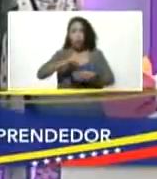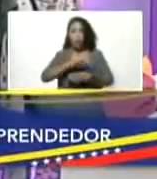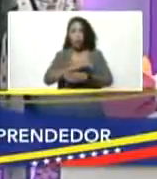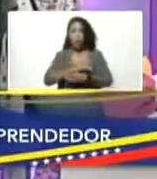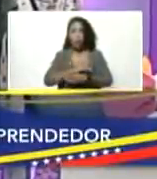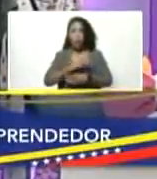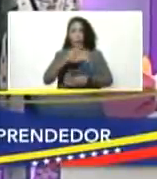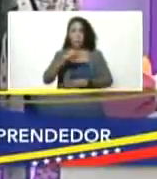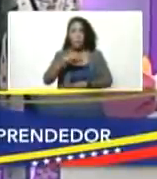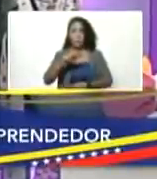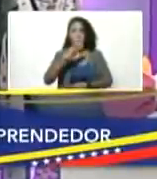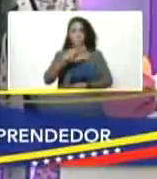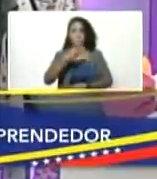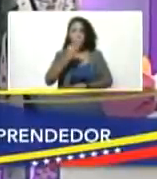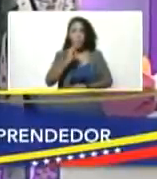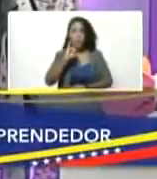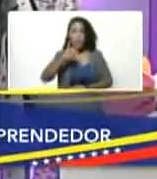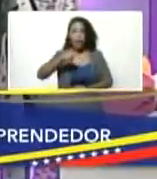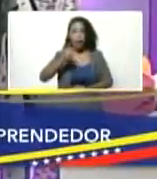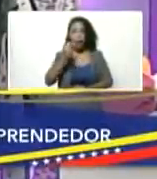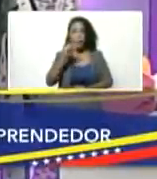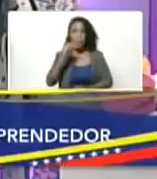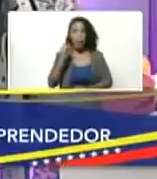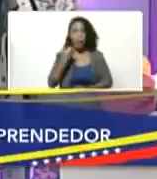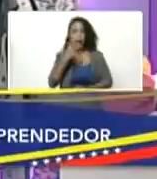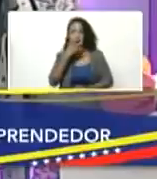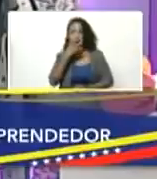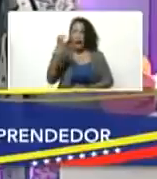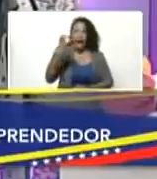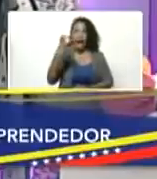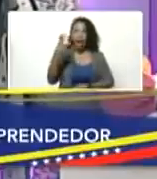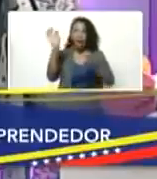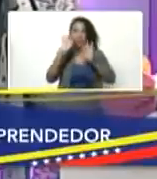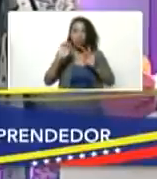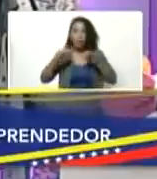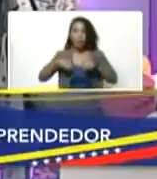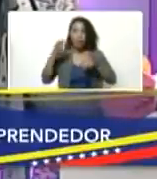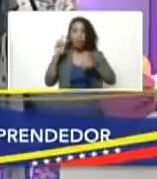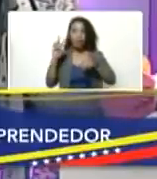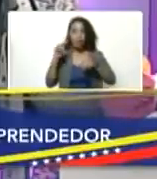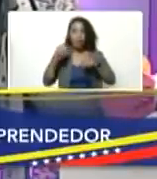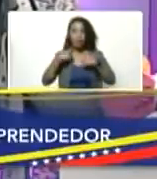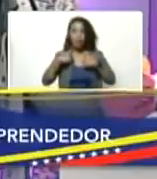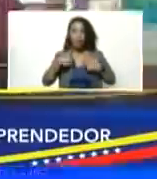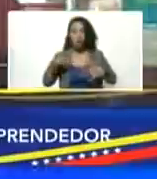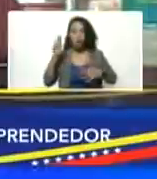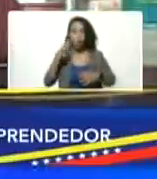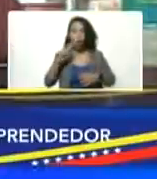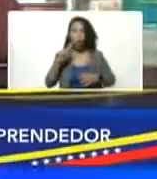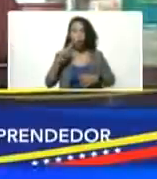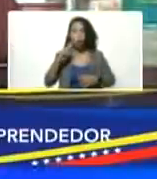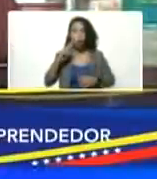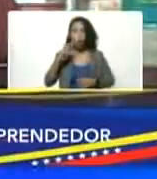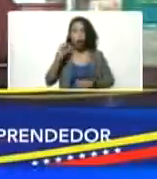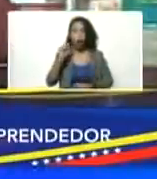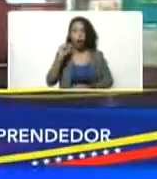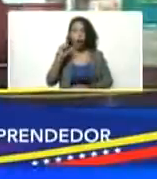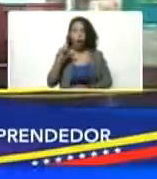pijamas que pegan el grito de la moda en Venezuela. Yo uso pijamas al Dagui.